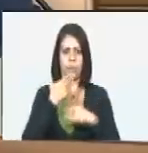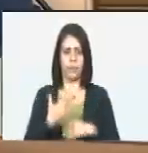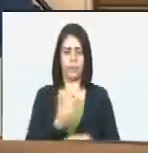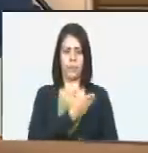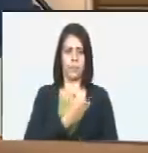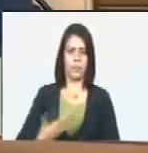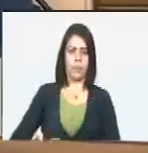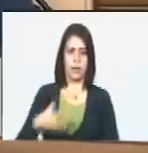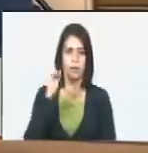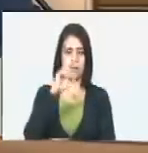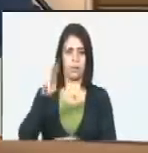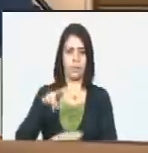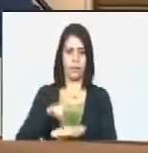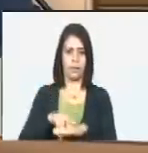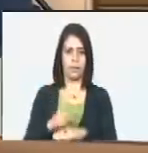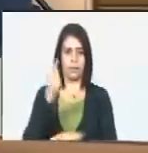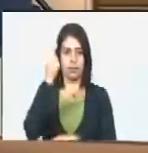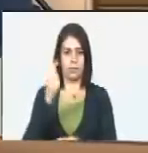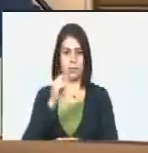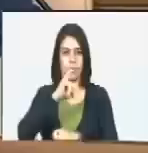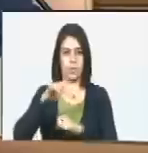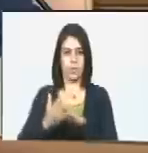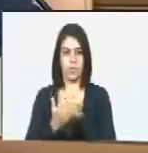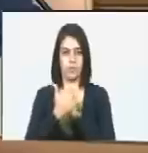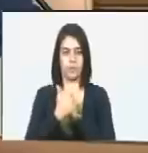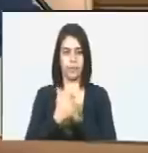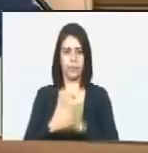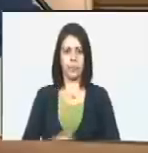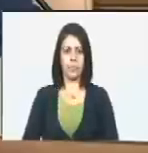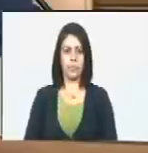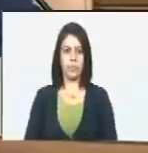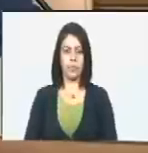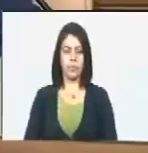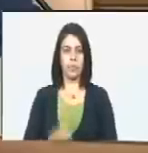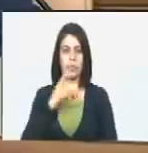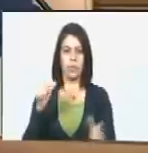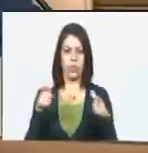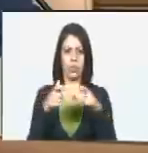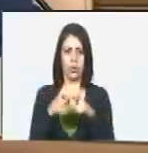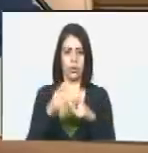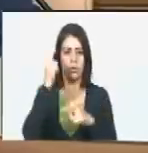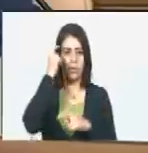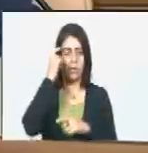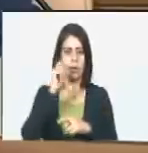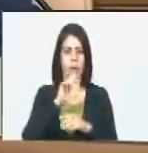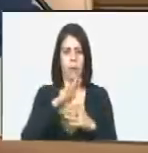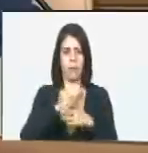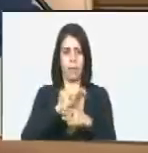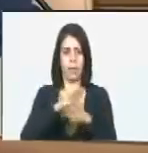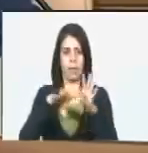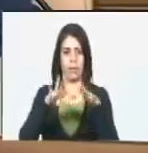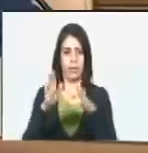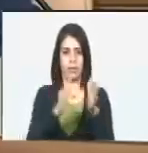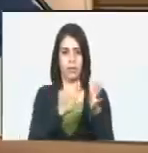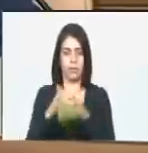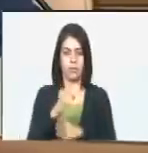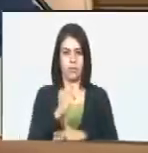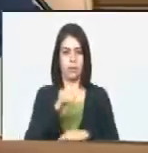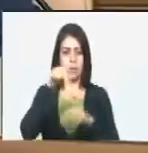Asamblea Nacional, diputado Jorge Rodríguez Gómez, en sesión ordinaria del día martes 14 de marzo del presente